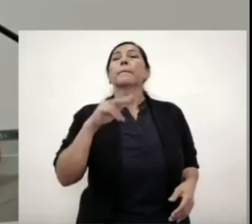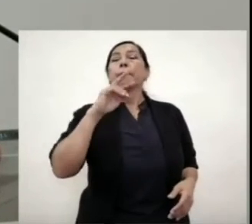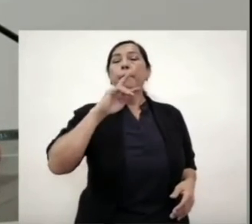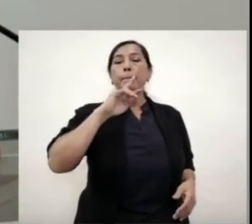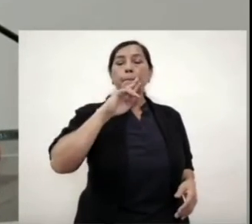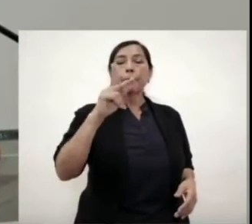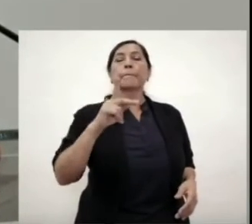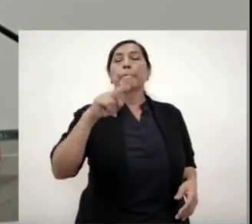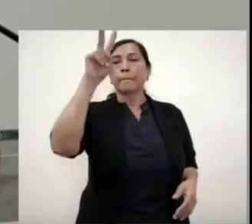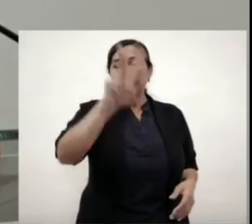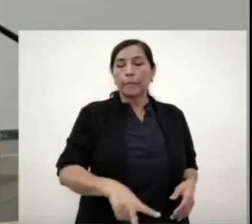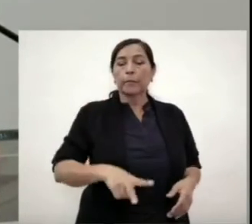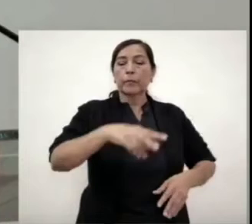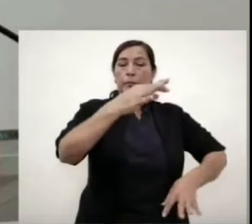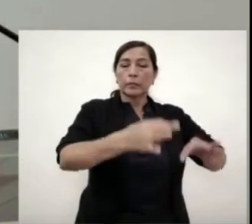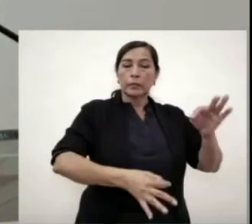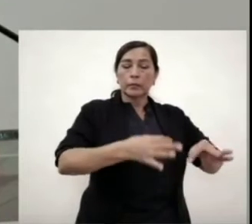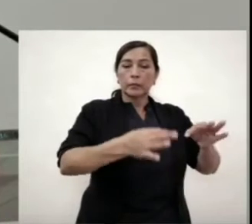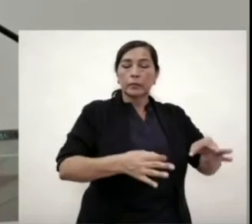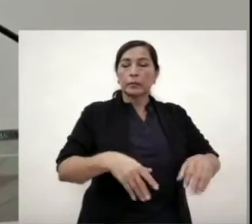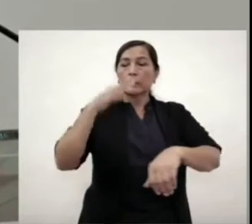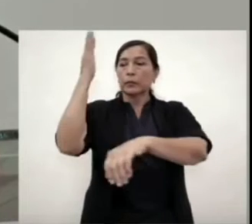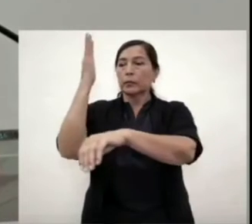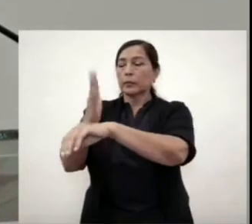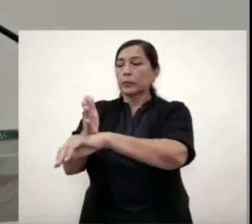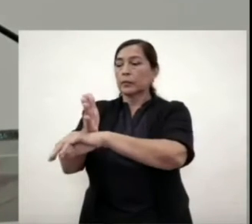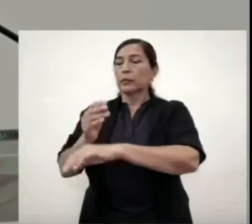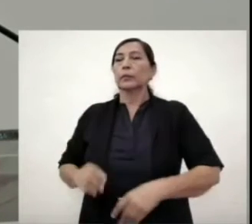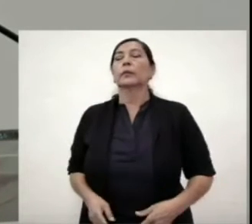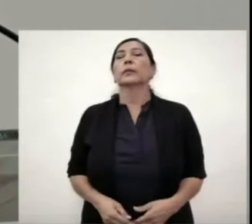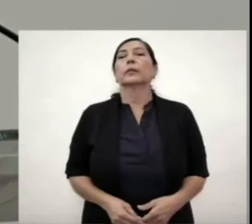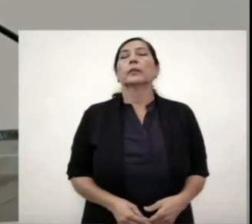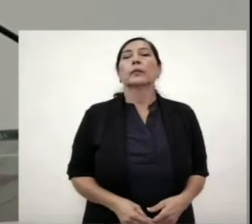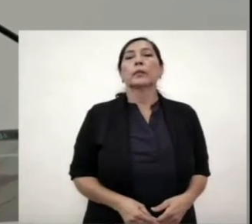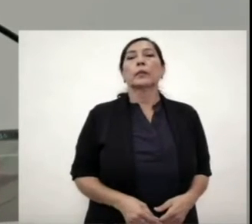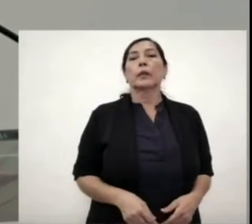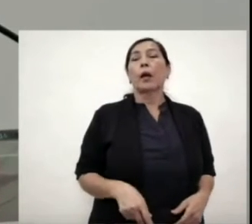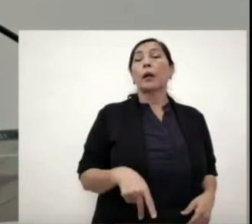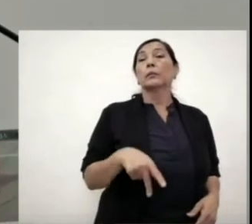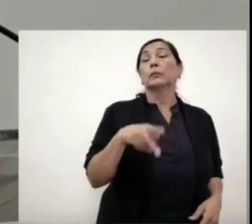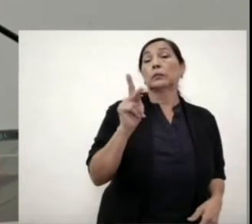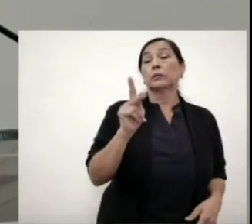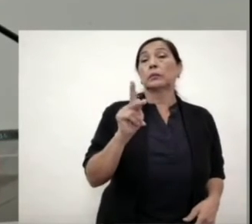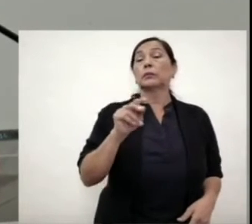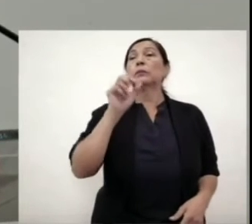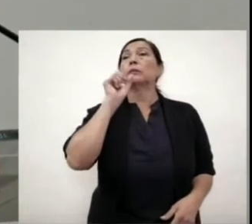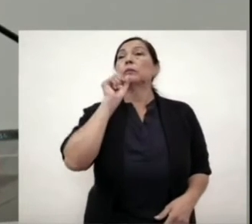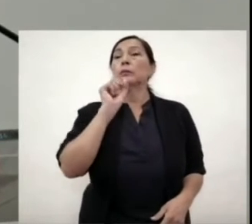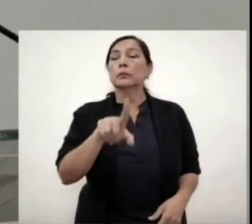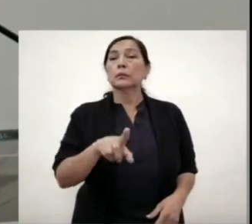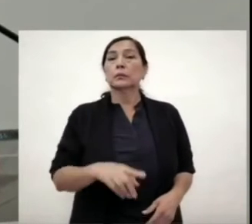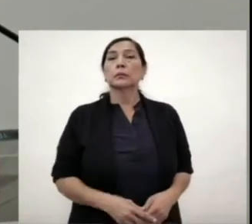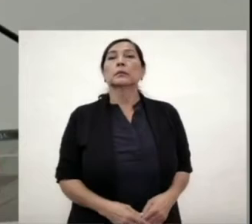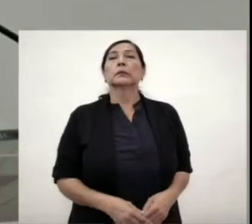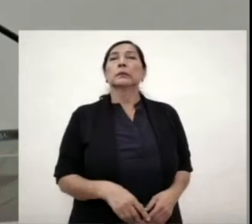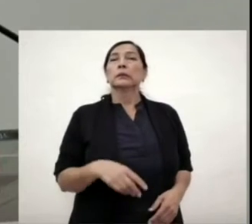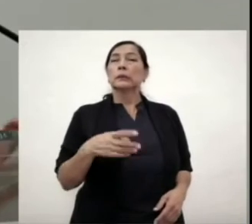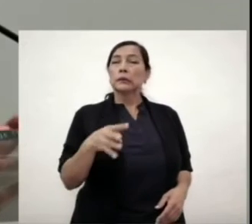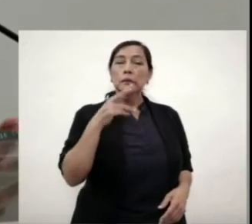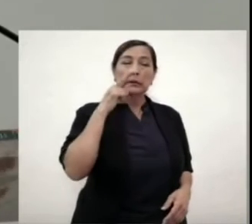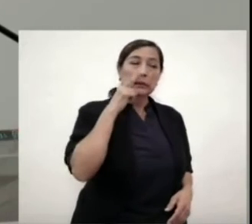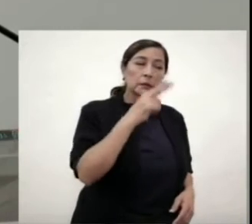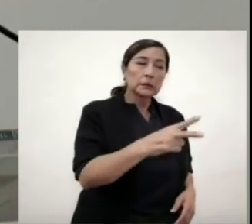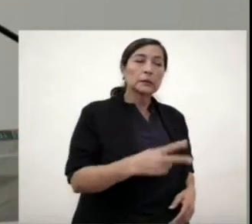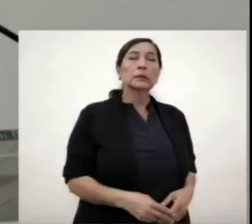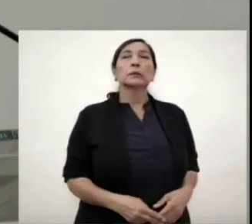Pero también que el tipo penal de feminicidio sea el que ocurre en la realidad.